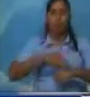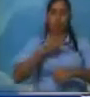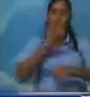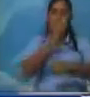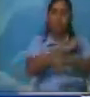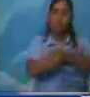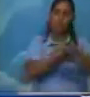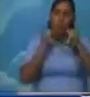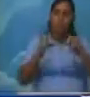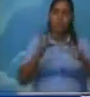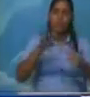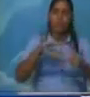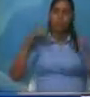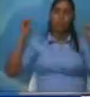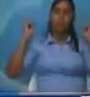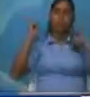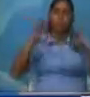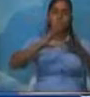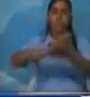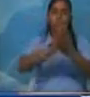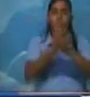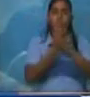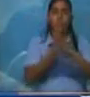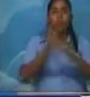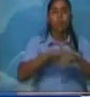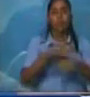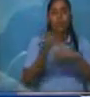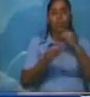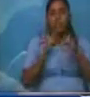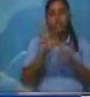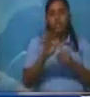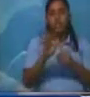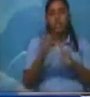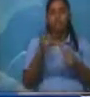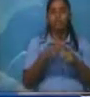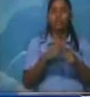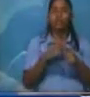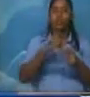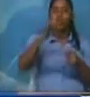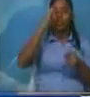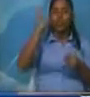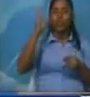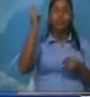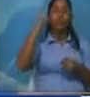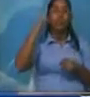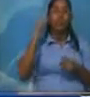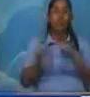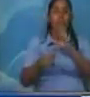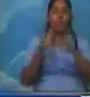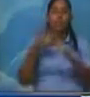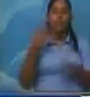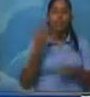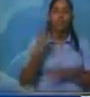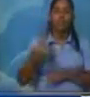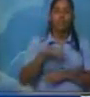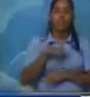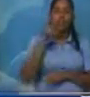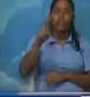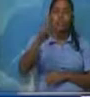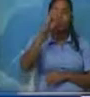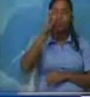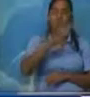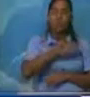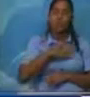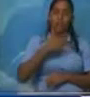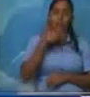de un solo bombazo Mira por qué no lo hace él sabe más que nosotros y él quiere lo mejor